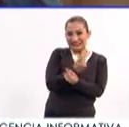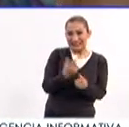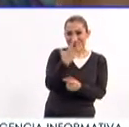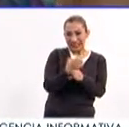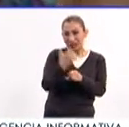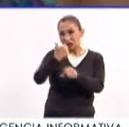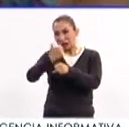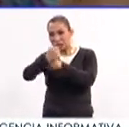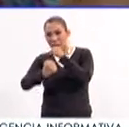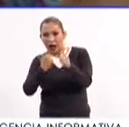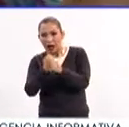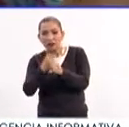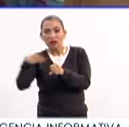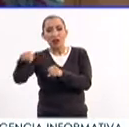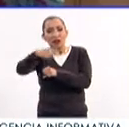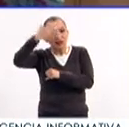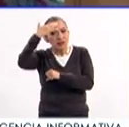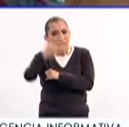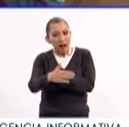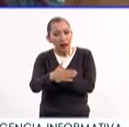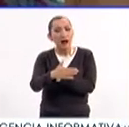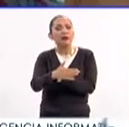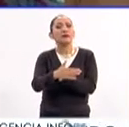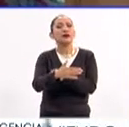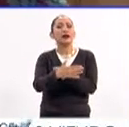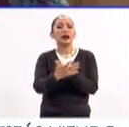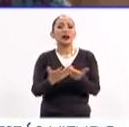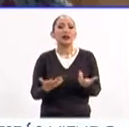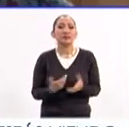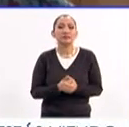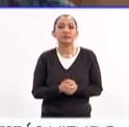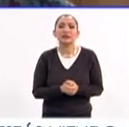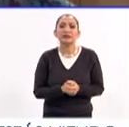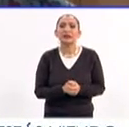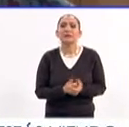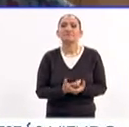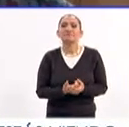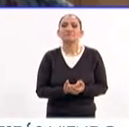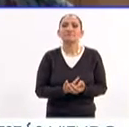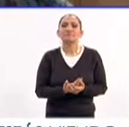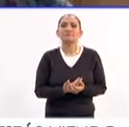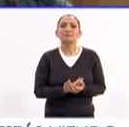in 5th and 6th grade, and so